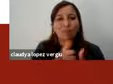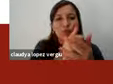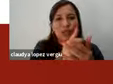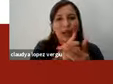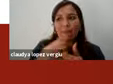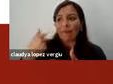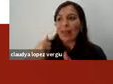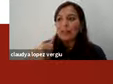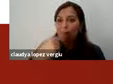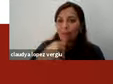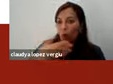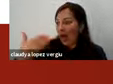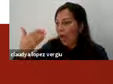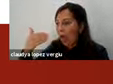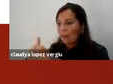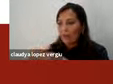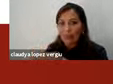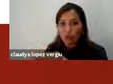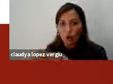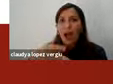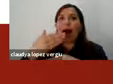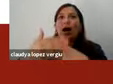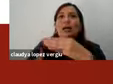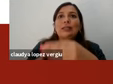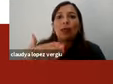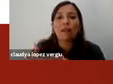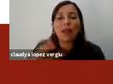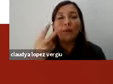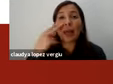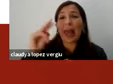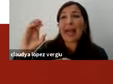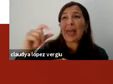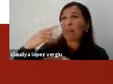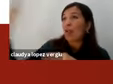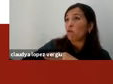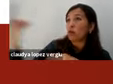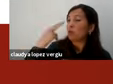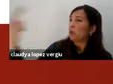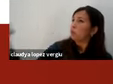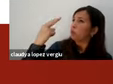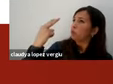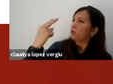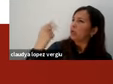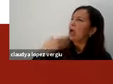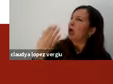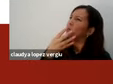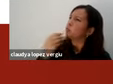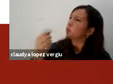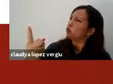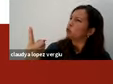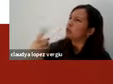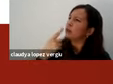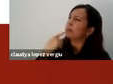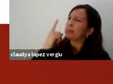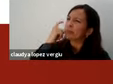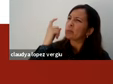dentro, desde el eje interno, y hacia afuera, hacia nuestros clientes y potenciales clientes de PROMPERÚ, brindando mayores